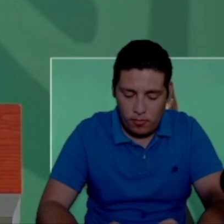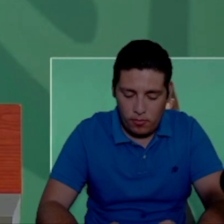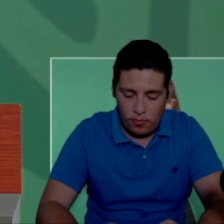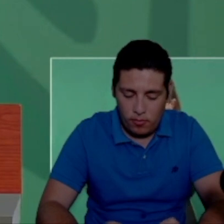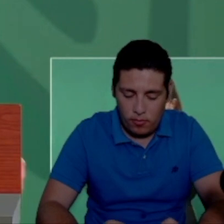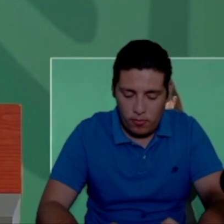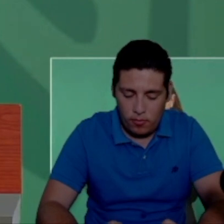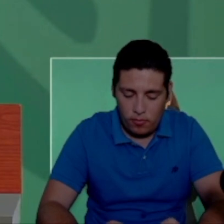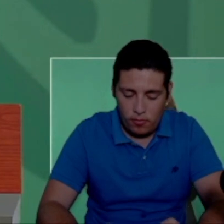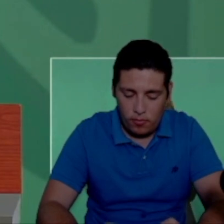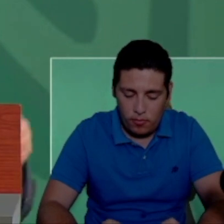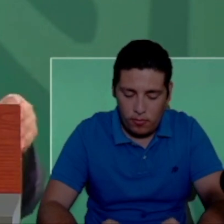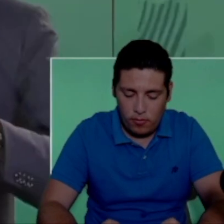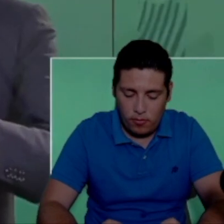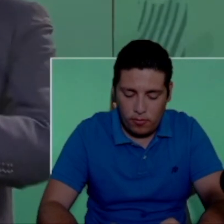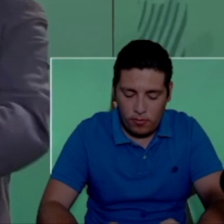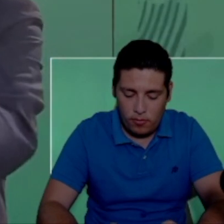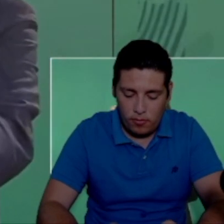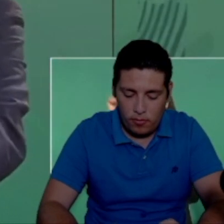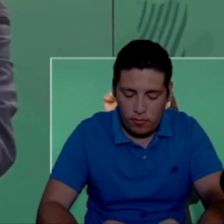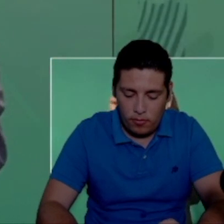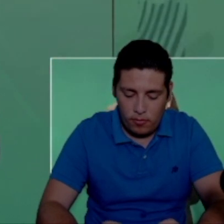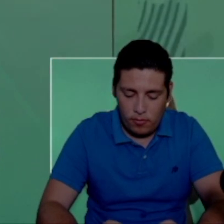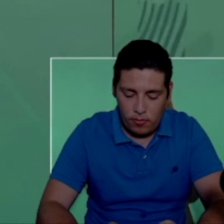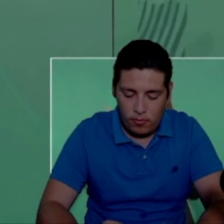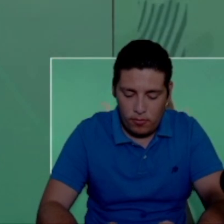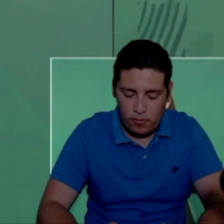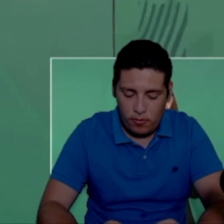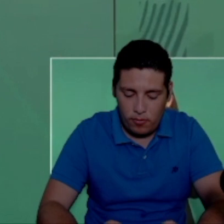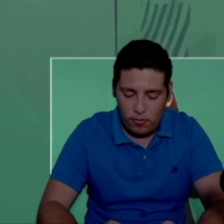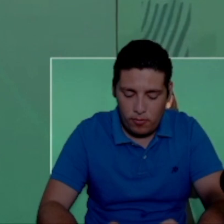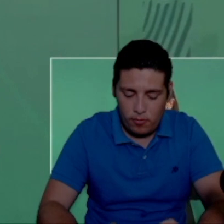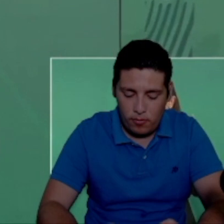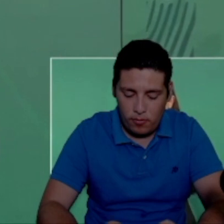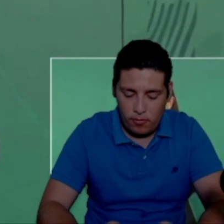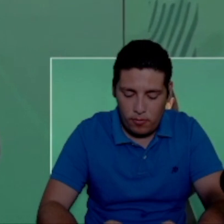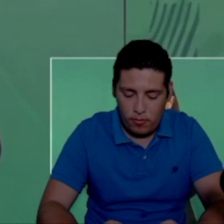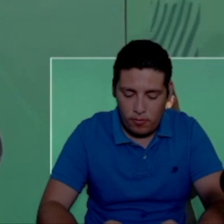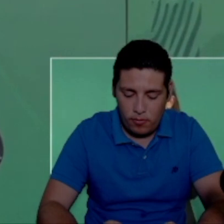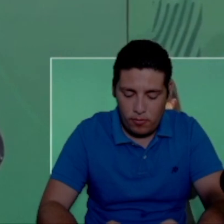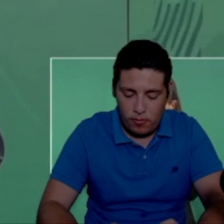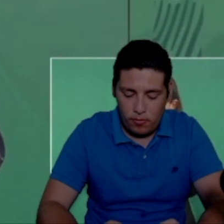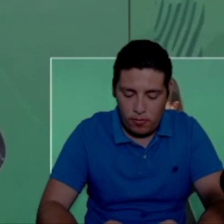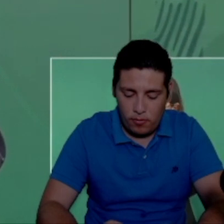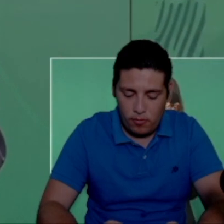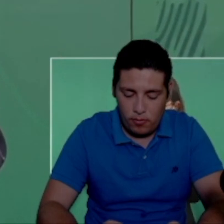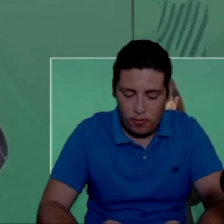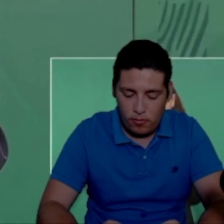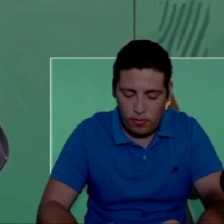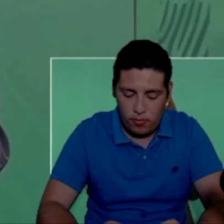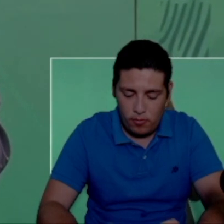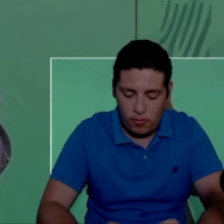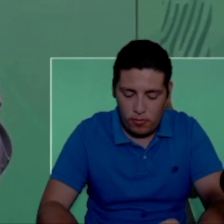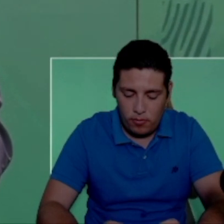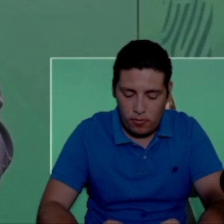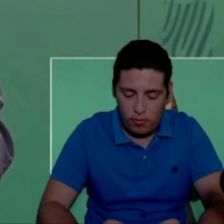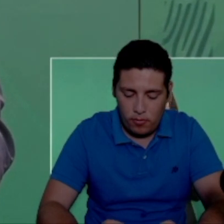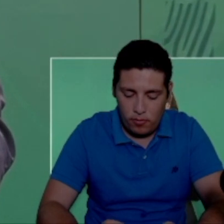que también quieren tener esos contratos. Aquí creo que es